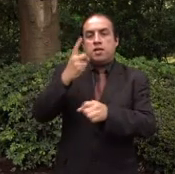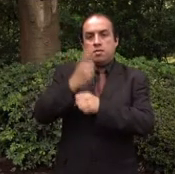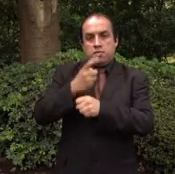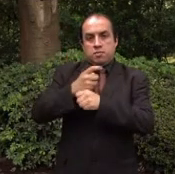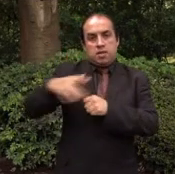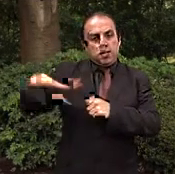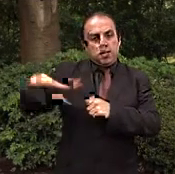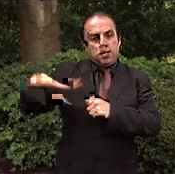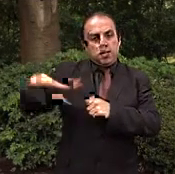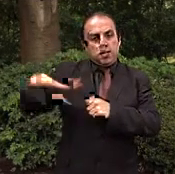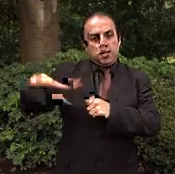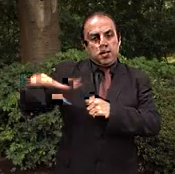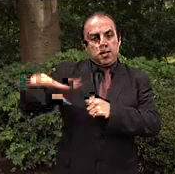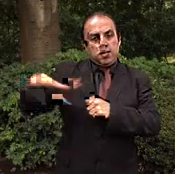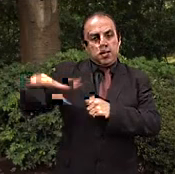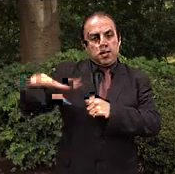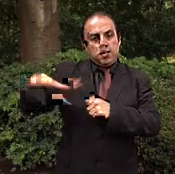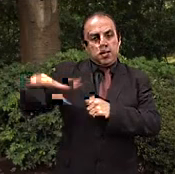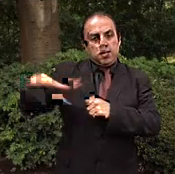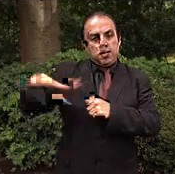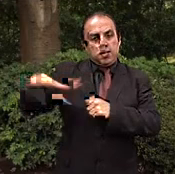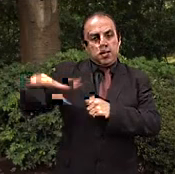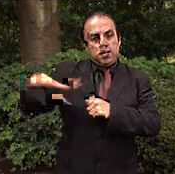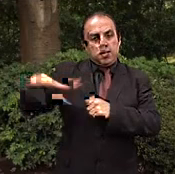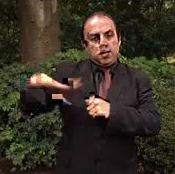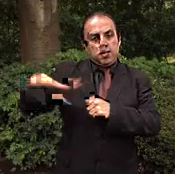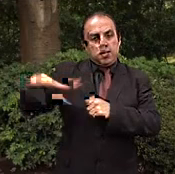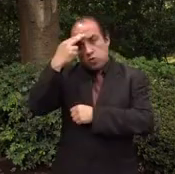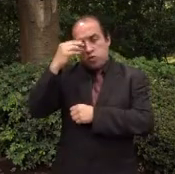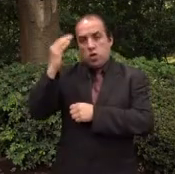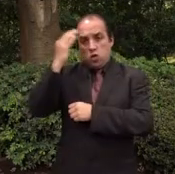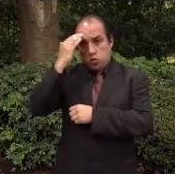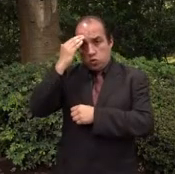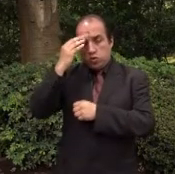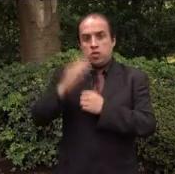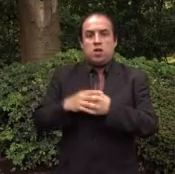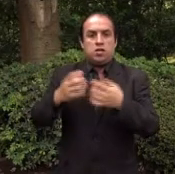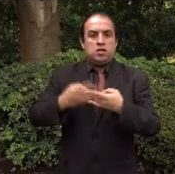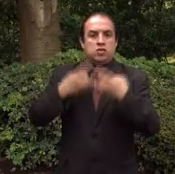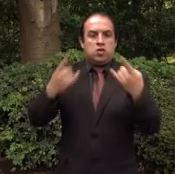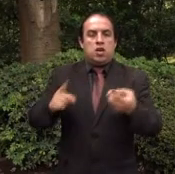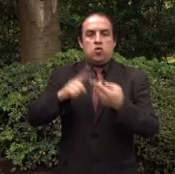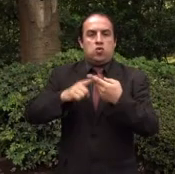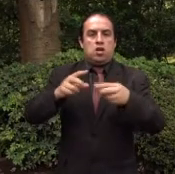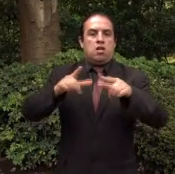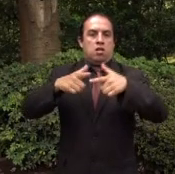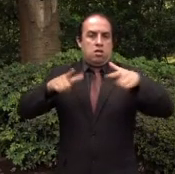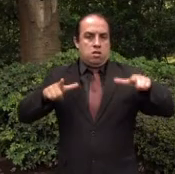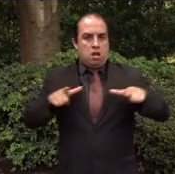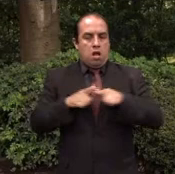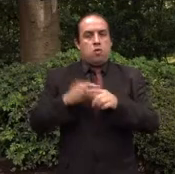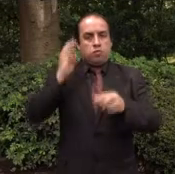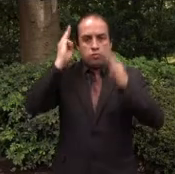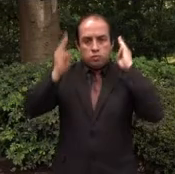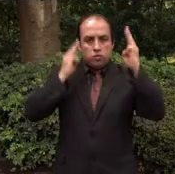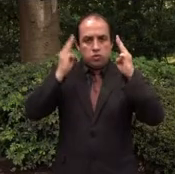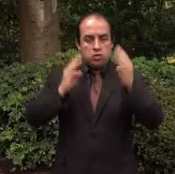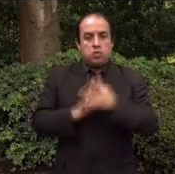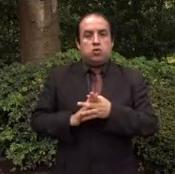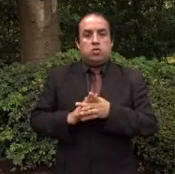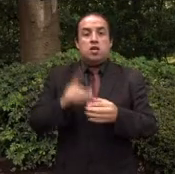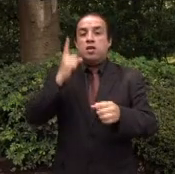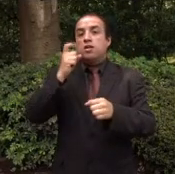la más reconocida, histórica, con su lago, sus museos, sino también la segunda